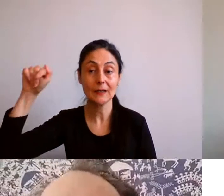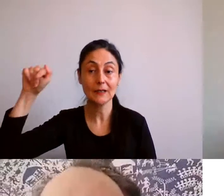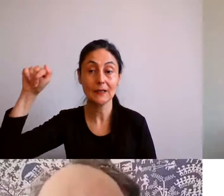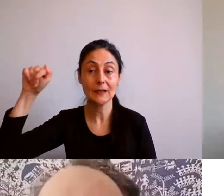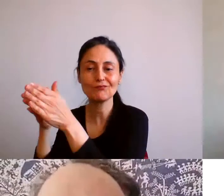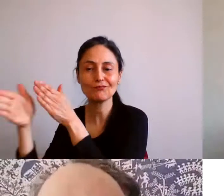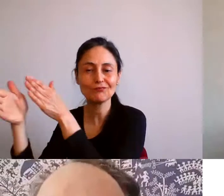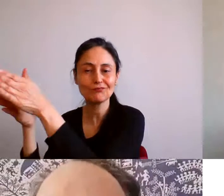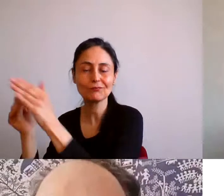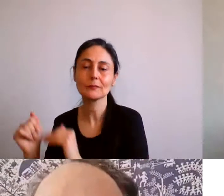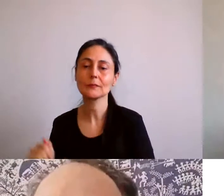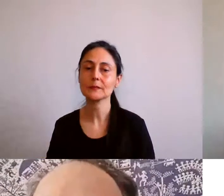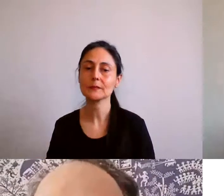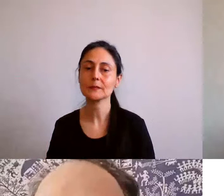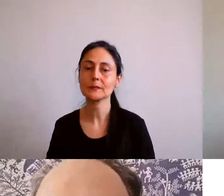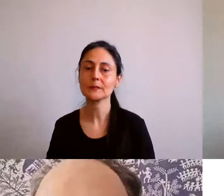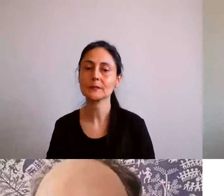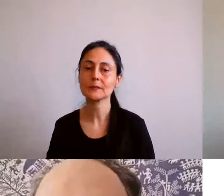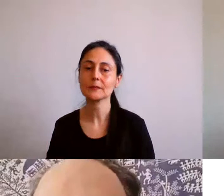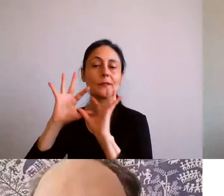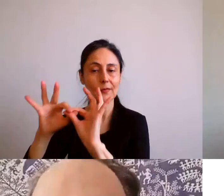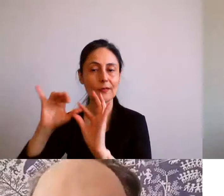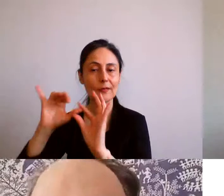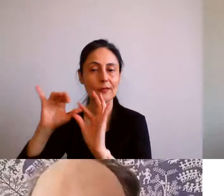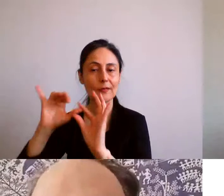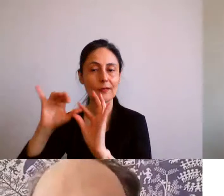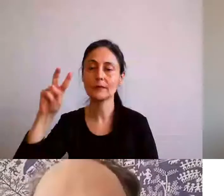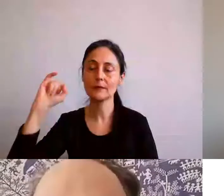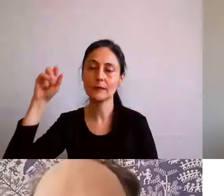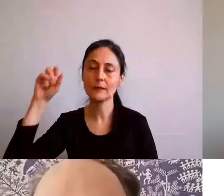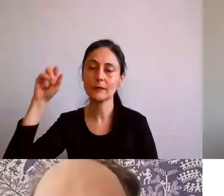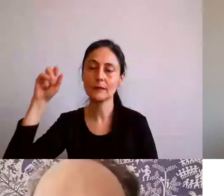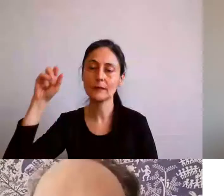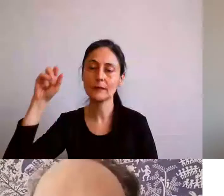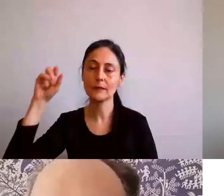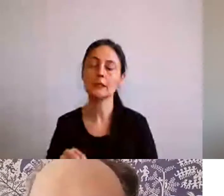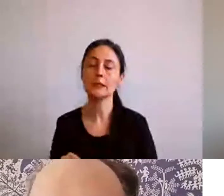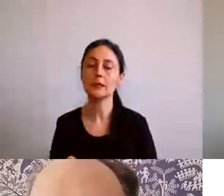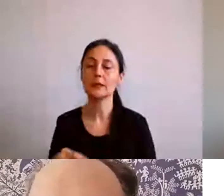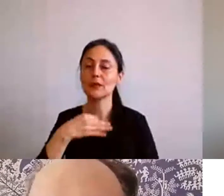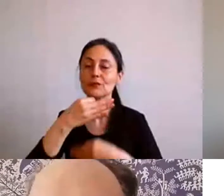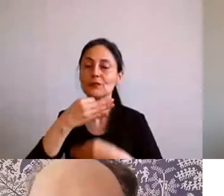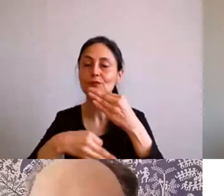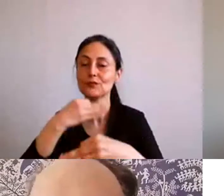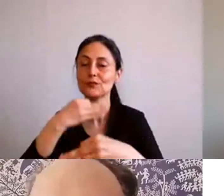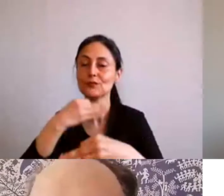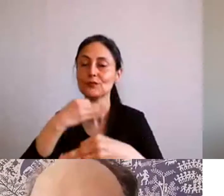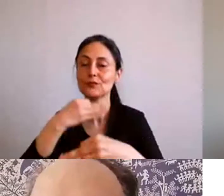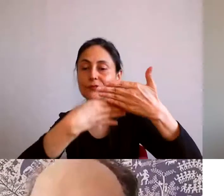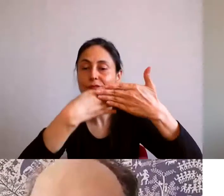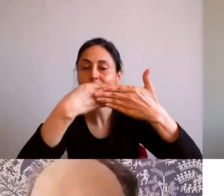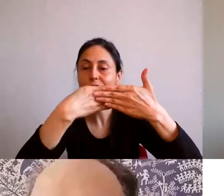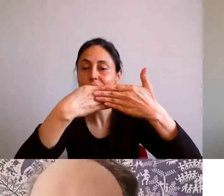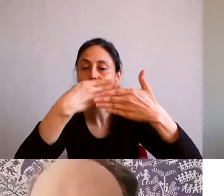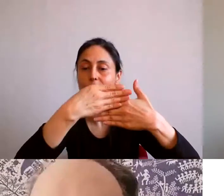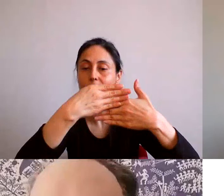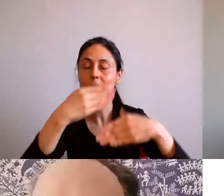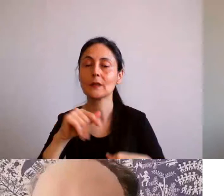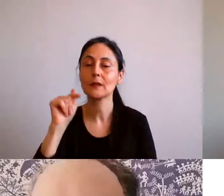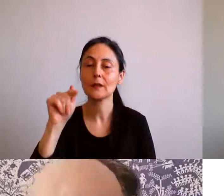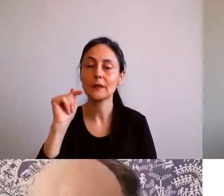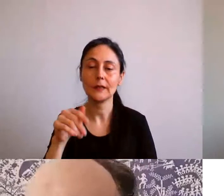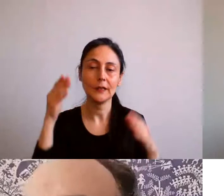Sí, Javier, muchas gracias. Yo creo que efectivamente, complementando lo que tú dices, la visión sobre la formación